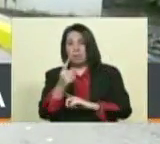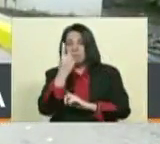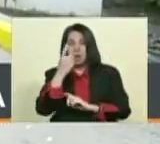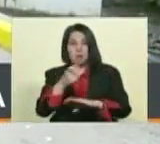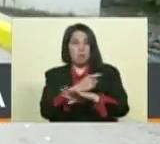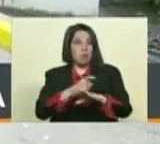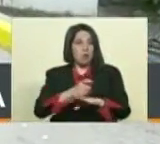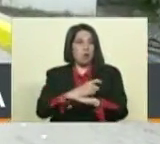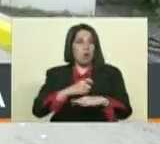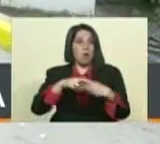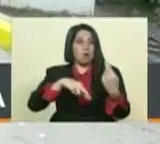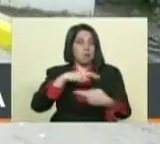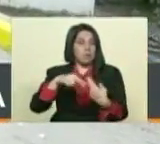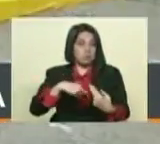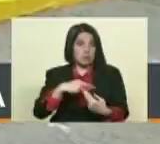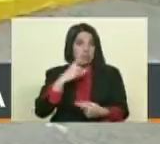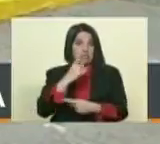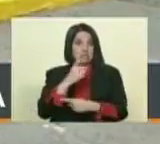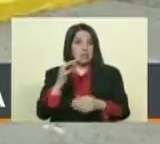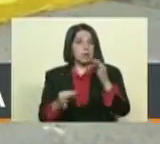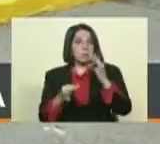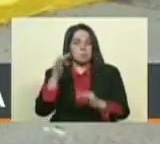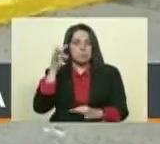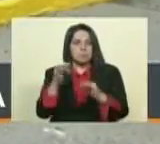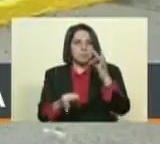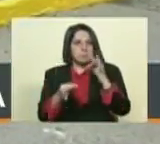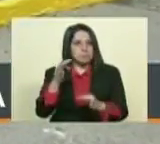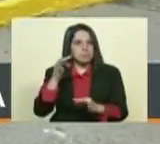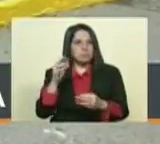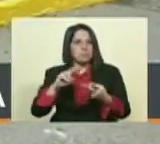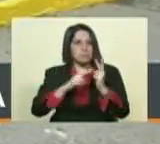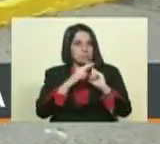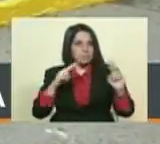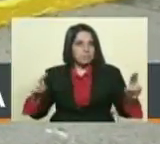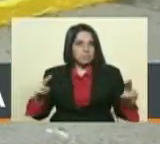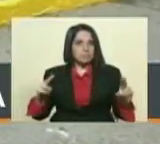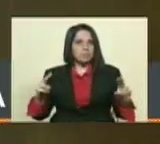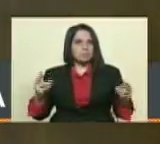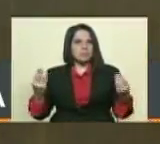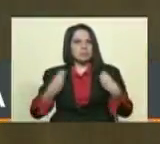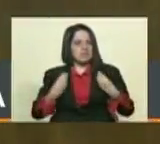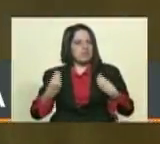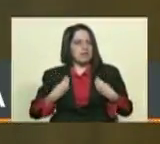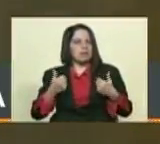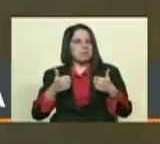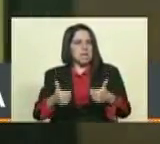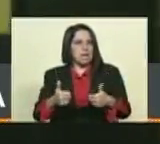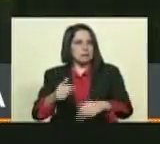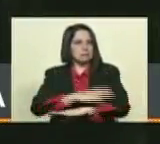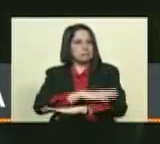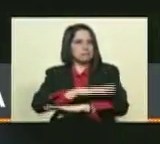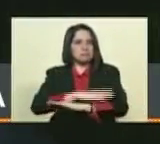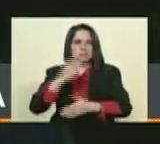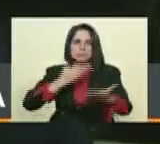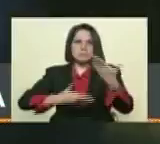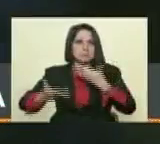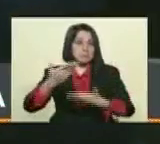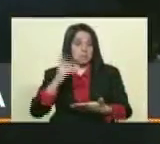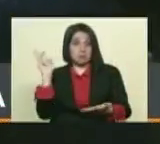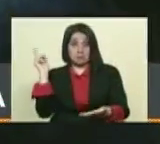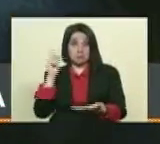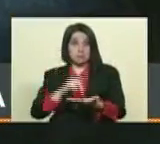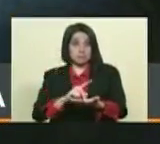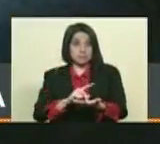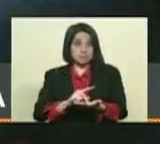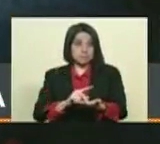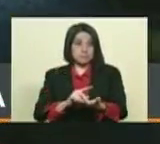gobierno revolucionario era el tema de la justicia, de la paz, de la convivencia de nuestro pueblo venezolano. Nos vinimos entonces